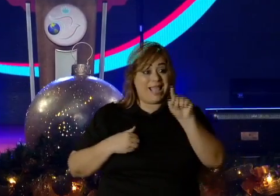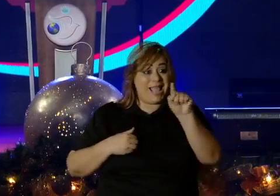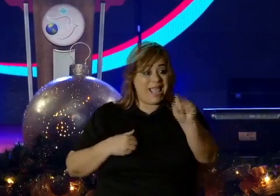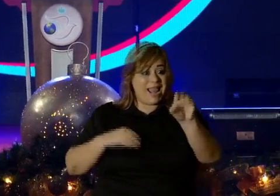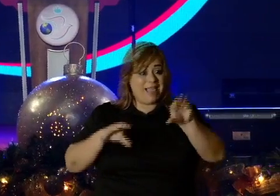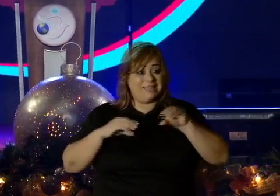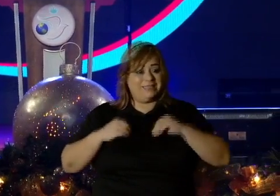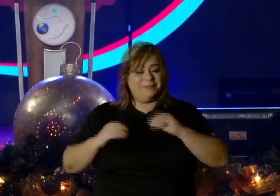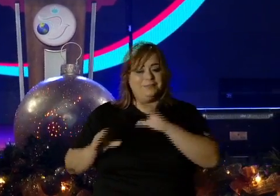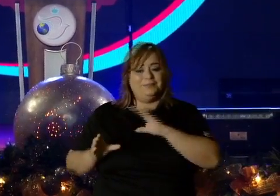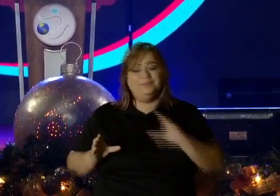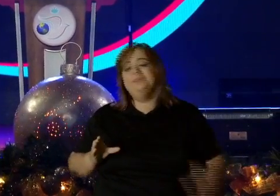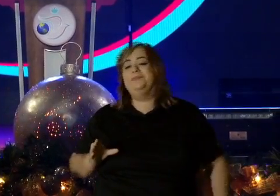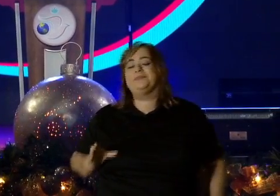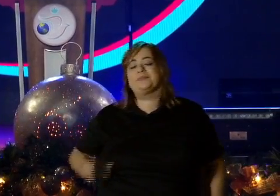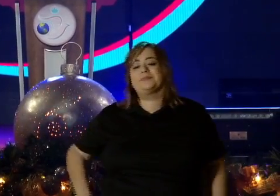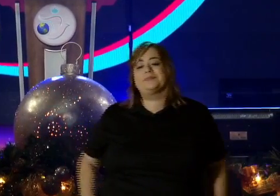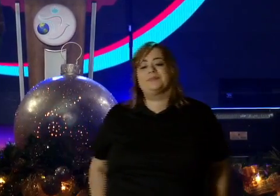Cristo.